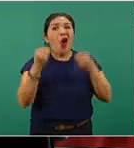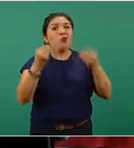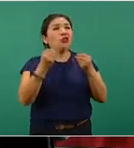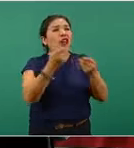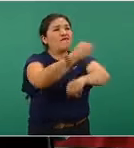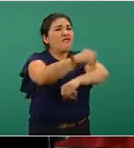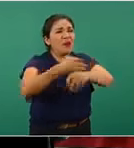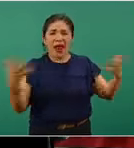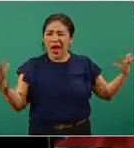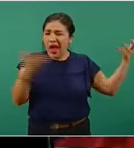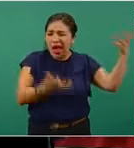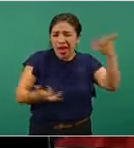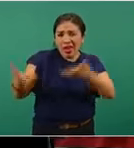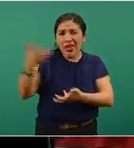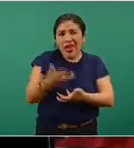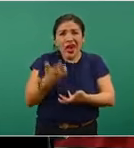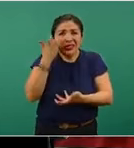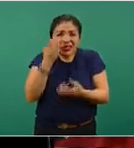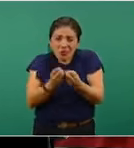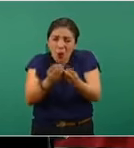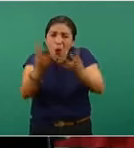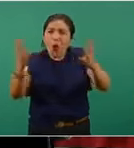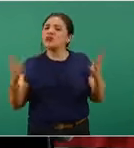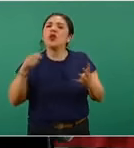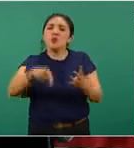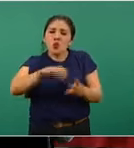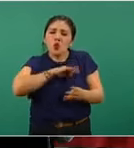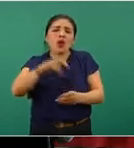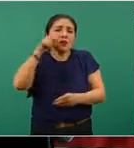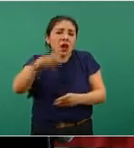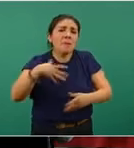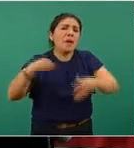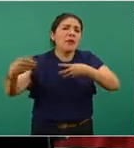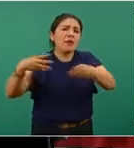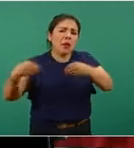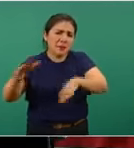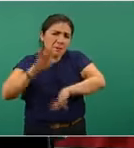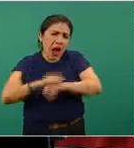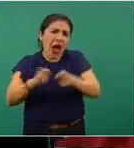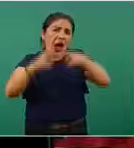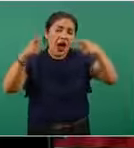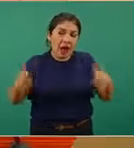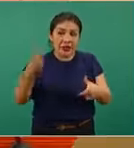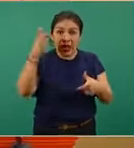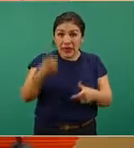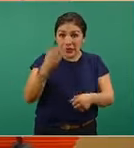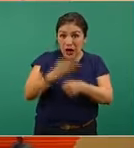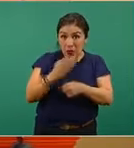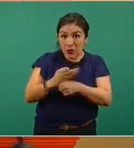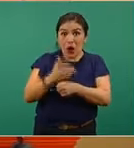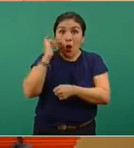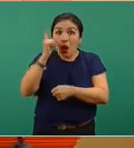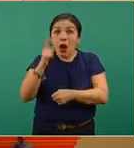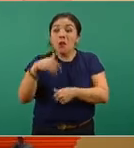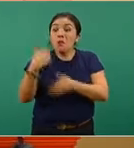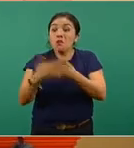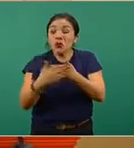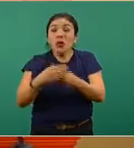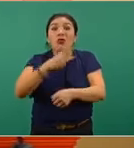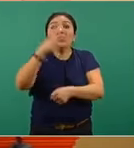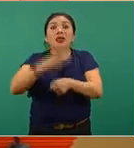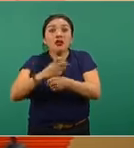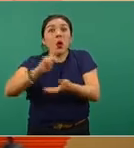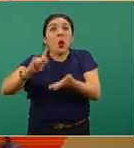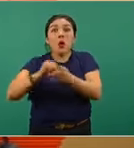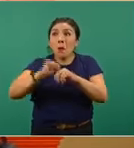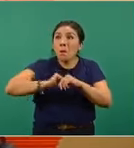varias familias porque eso contribuye a una propagación mayor. Decimos que esta ola no provoque la tercera ola, que es el